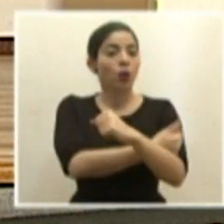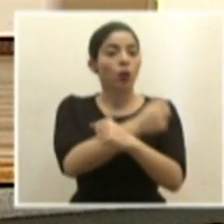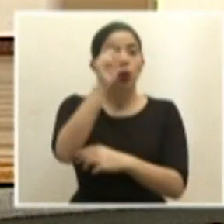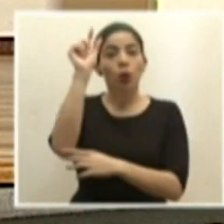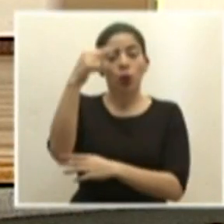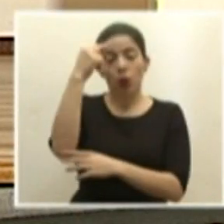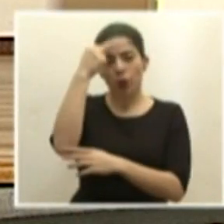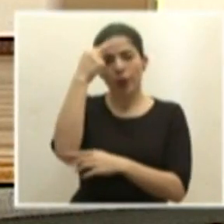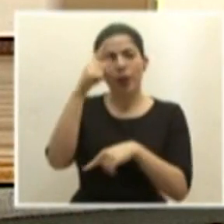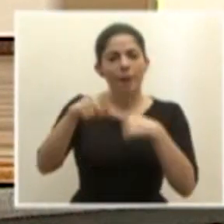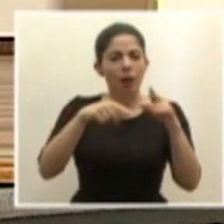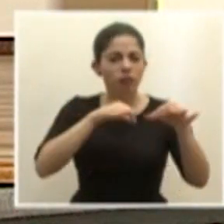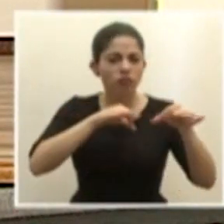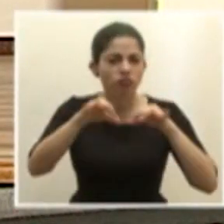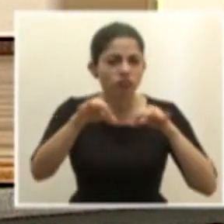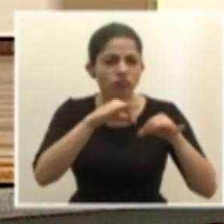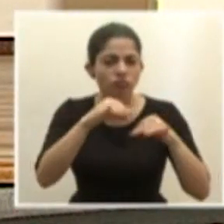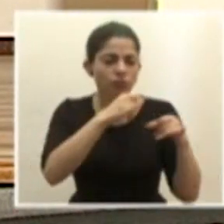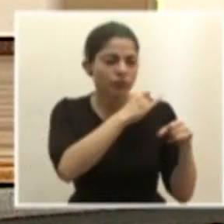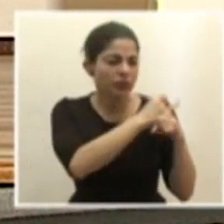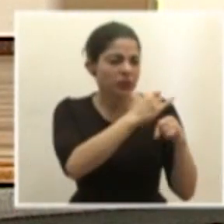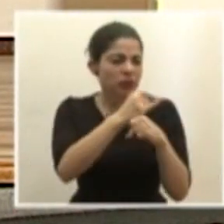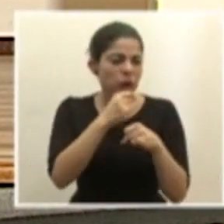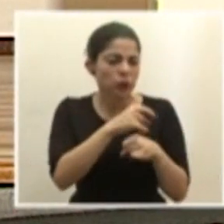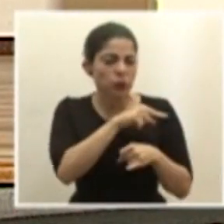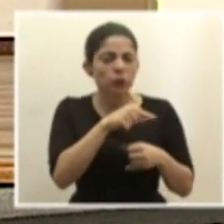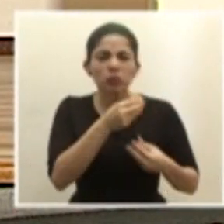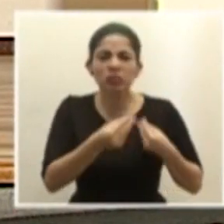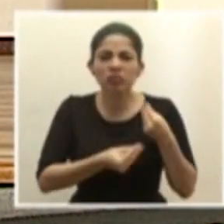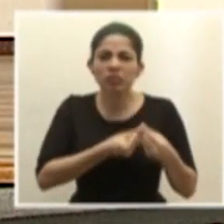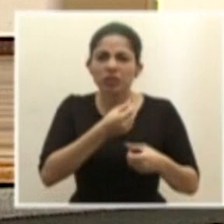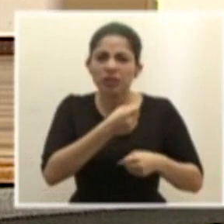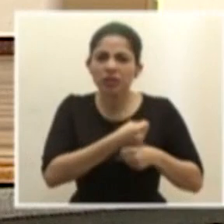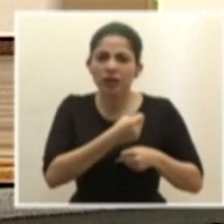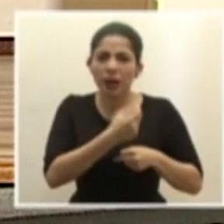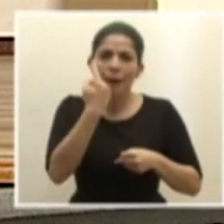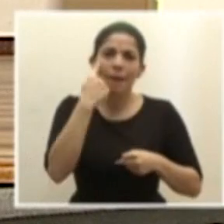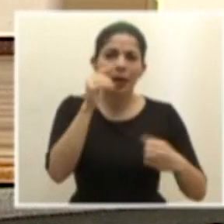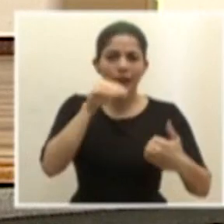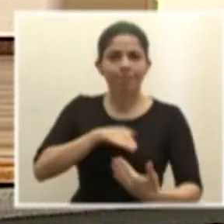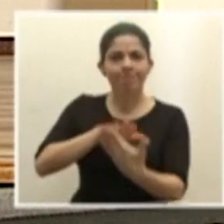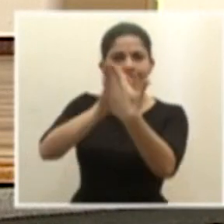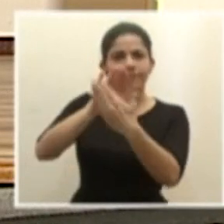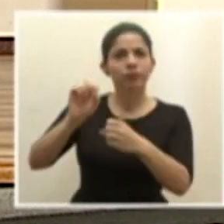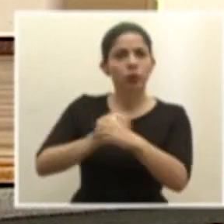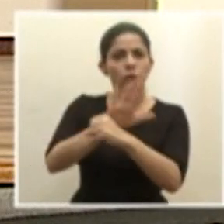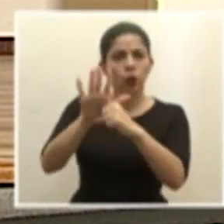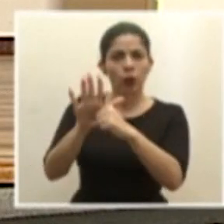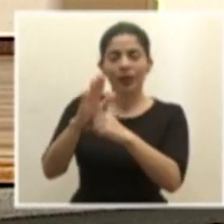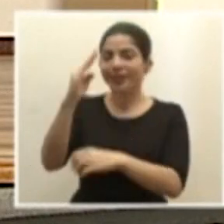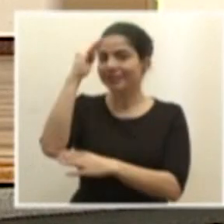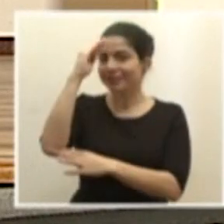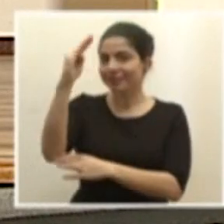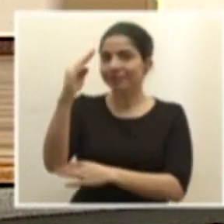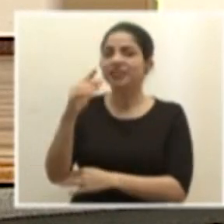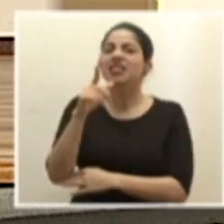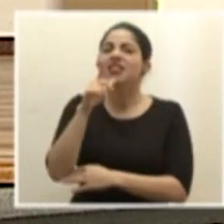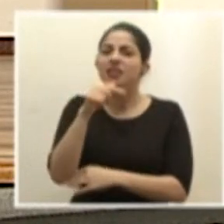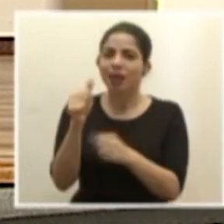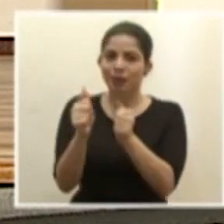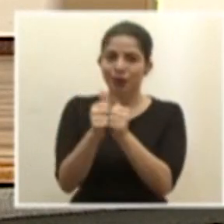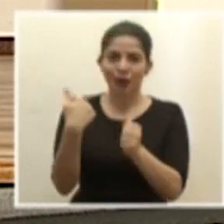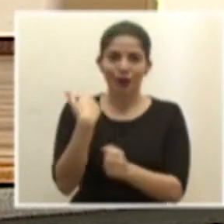de gobierno detallan el trabajo institucional que se realiza para enfrentar el COVID-19. Saludamos a quienes